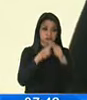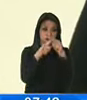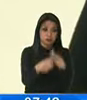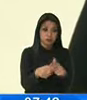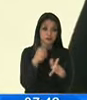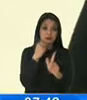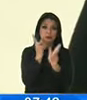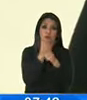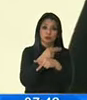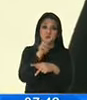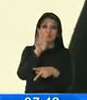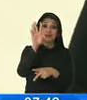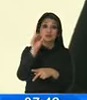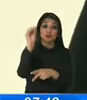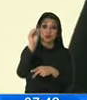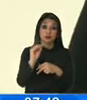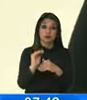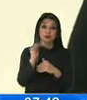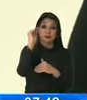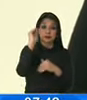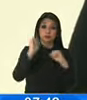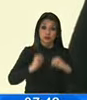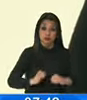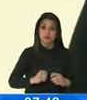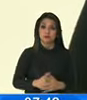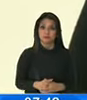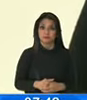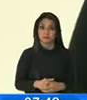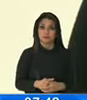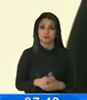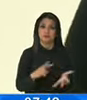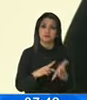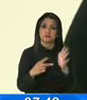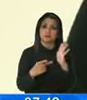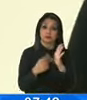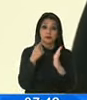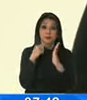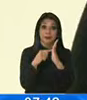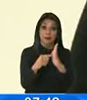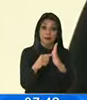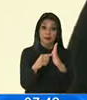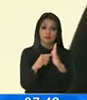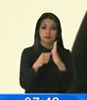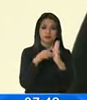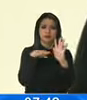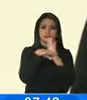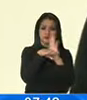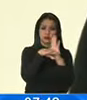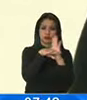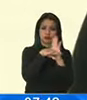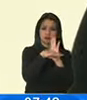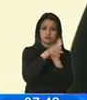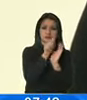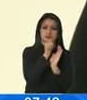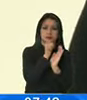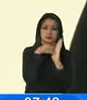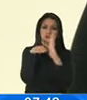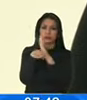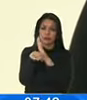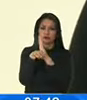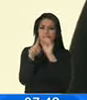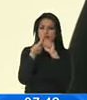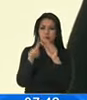crecido en 23% más o menos. Entonces, ¿eso qué implica? Que si el sector financiero está colocando más